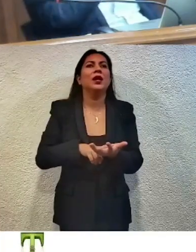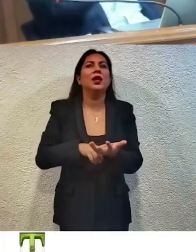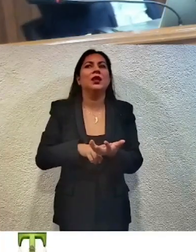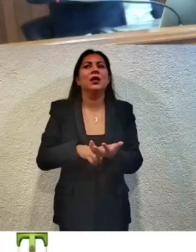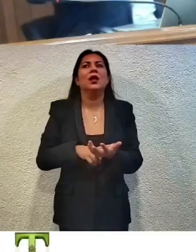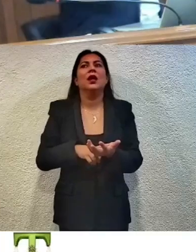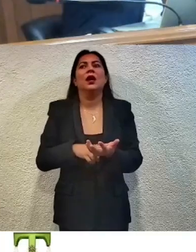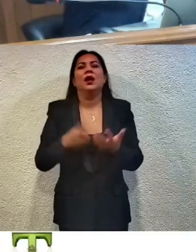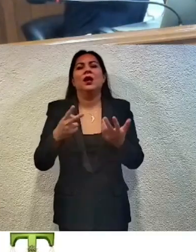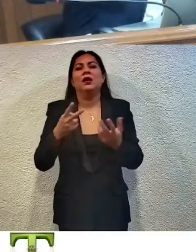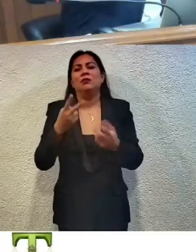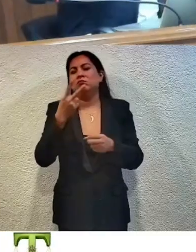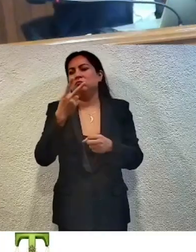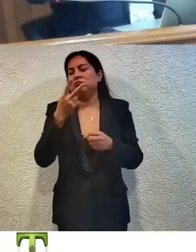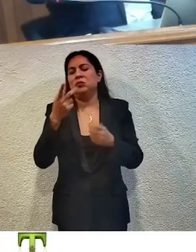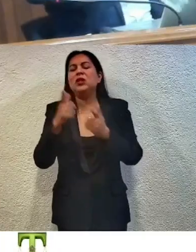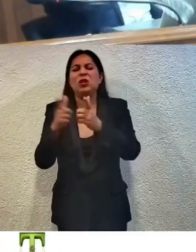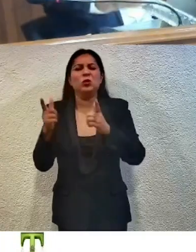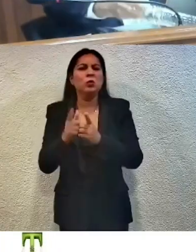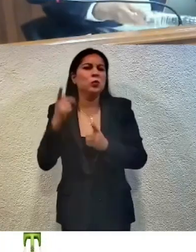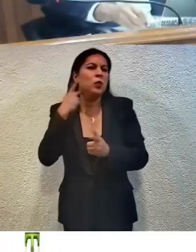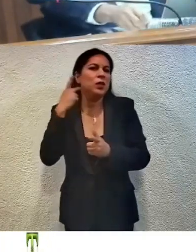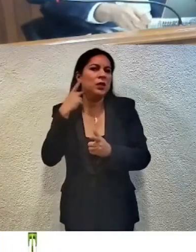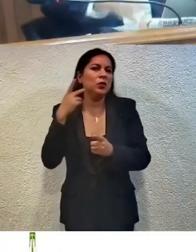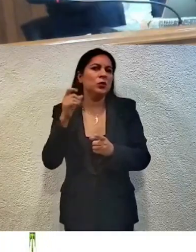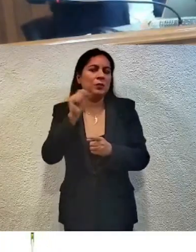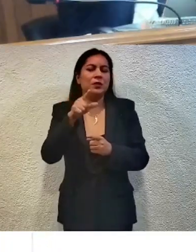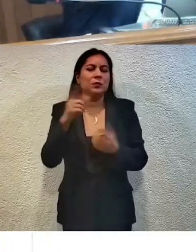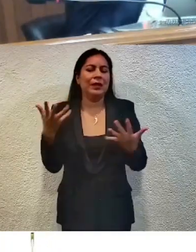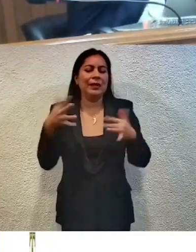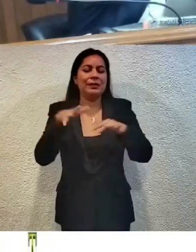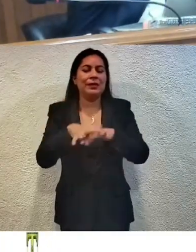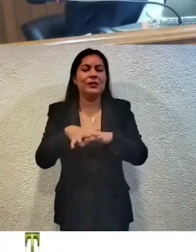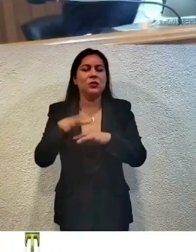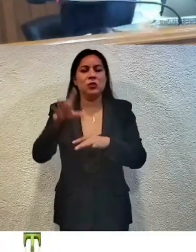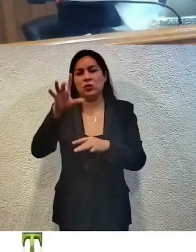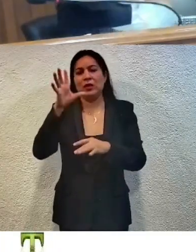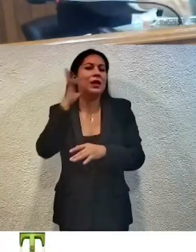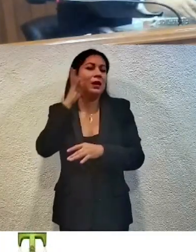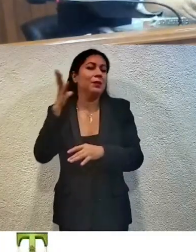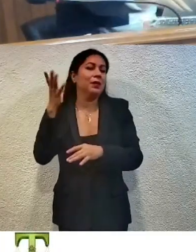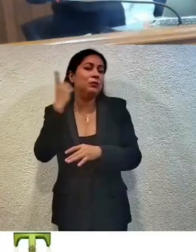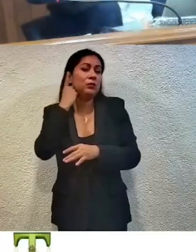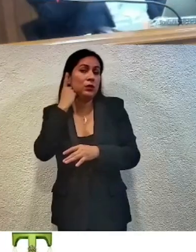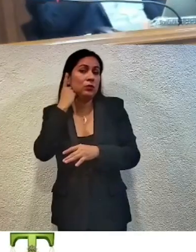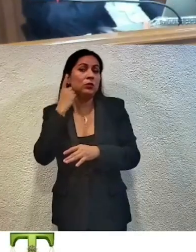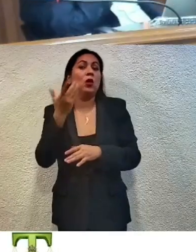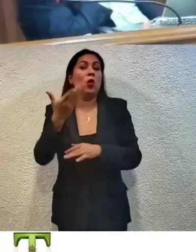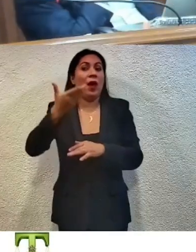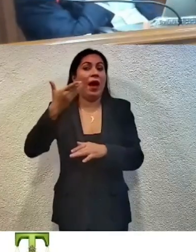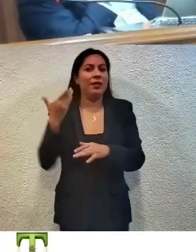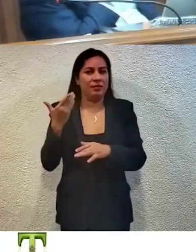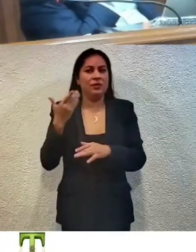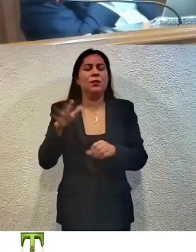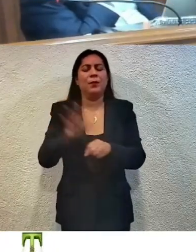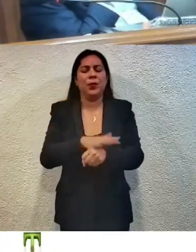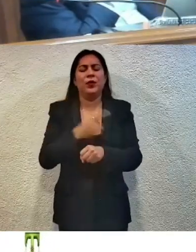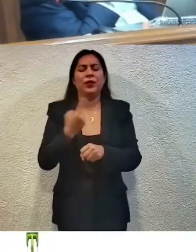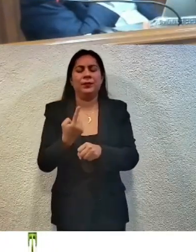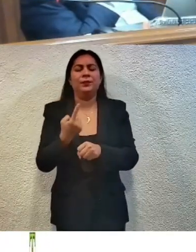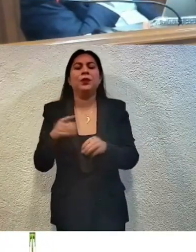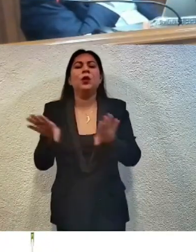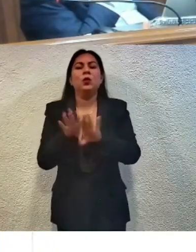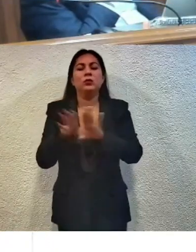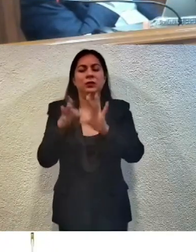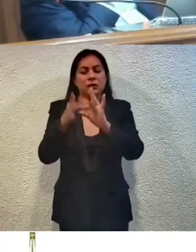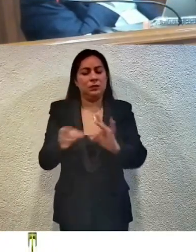y sobrerepresentación de los partidos políticos en la integración del Congreso del Estado. Lo anterior porque, como se